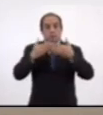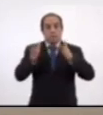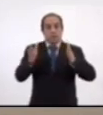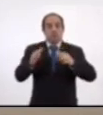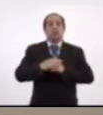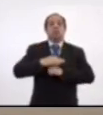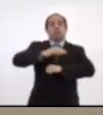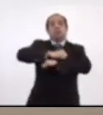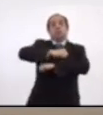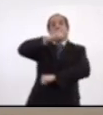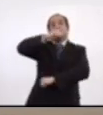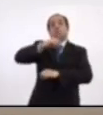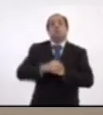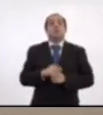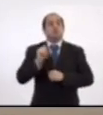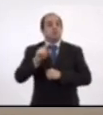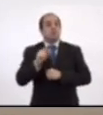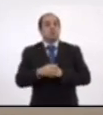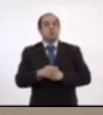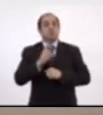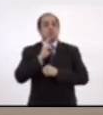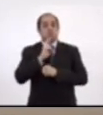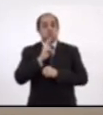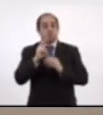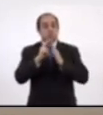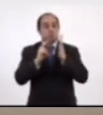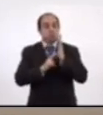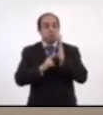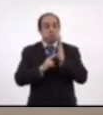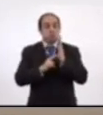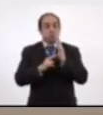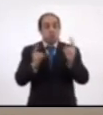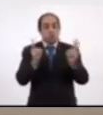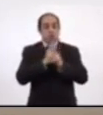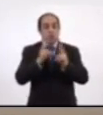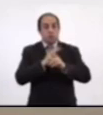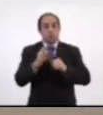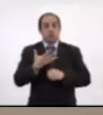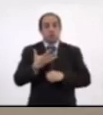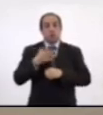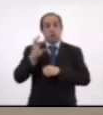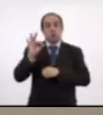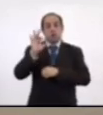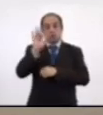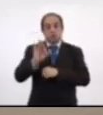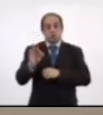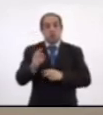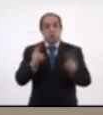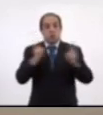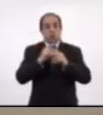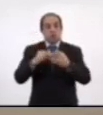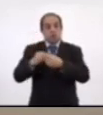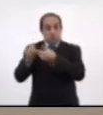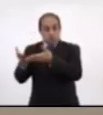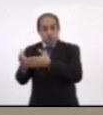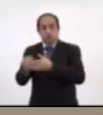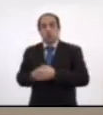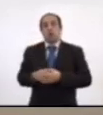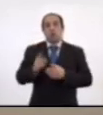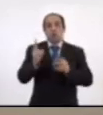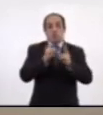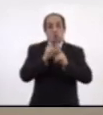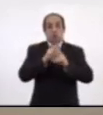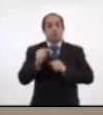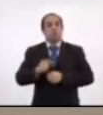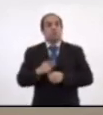y las mismas indicaciones de ventilación artificial, con 40% del aire proveniente del exterior y sin recirculación de aire del